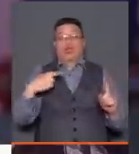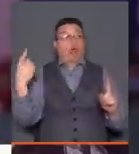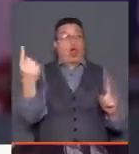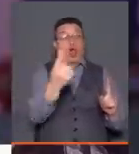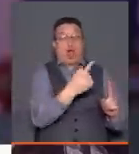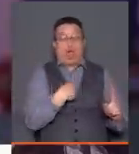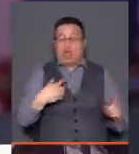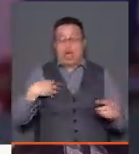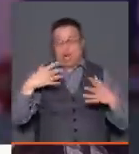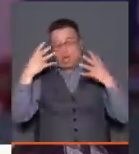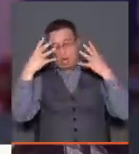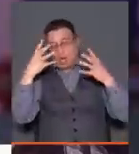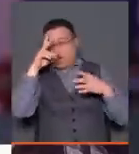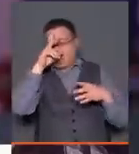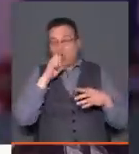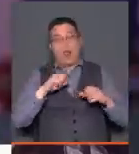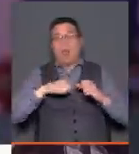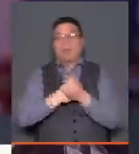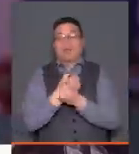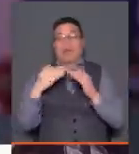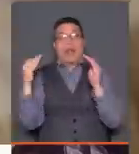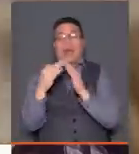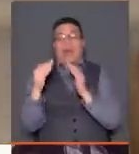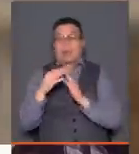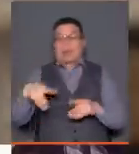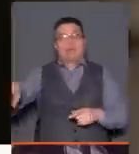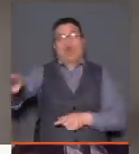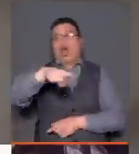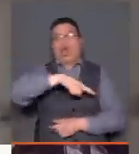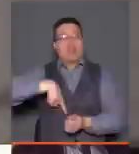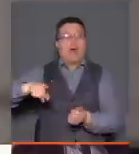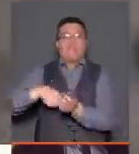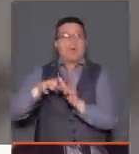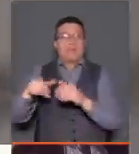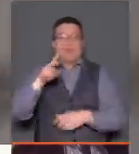todos en la casa toda la familia